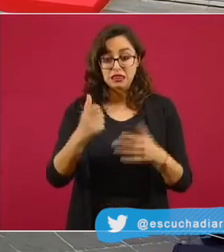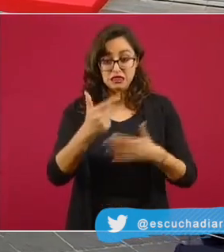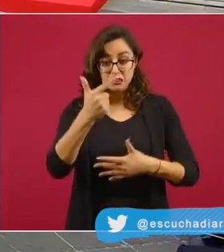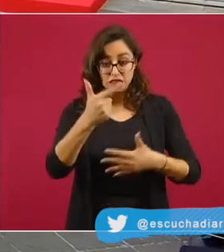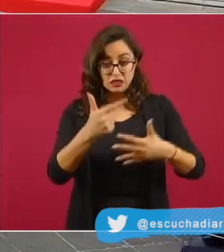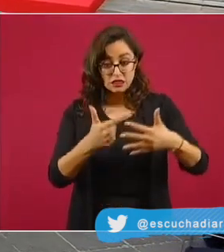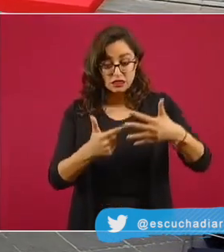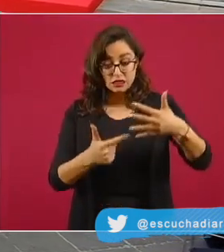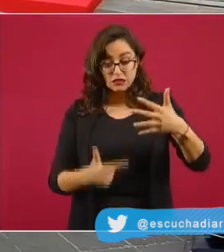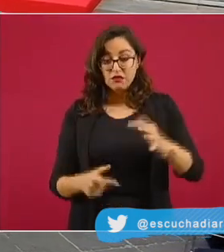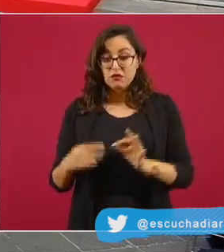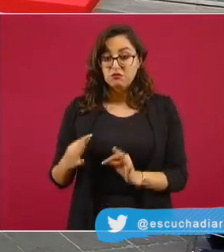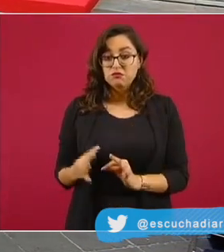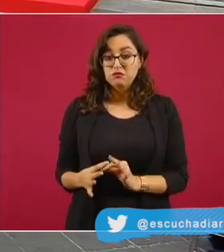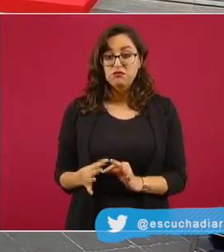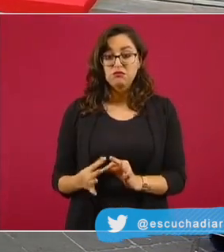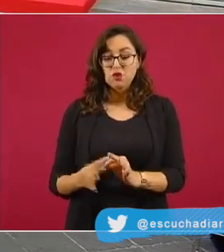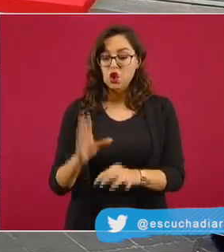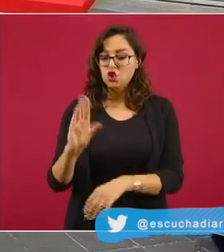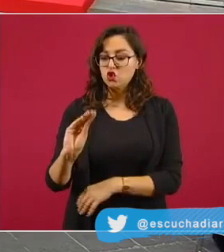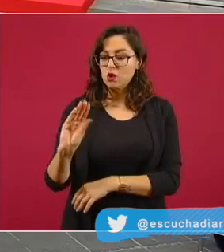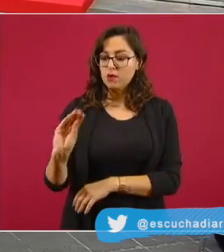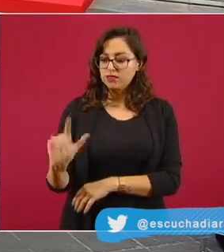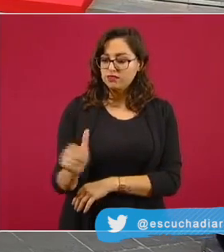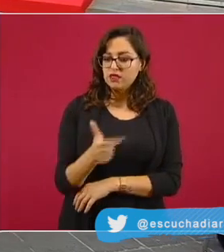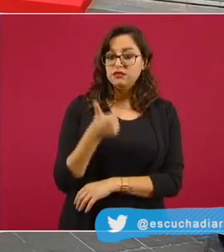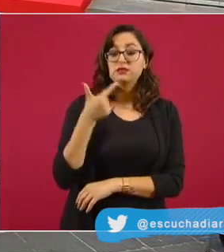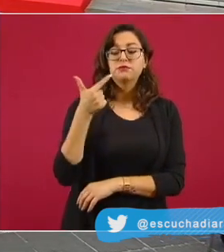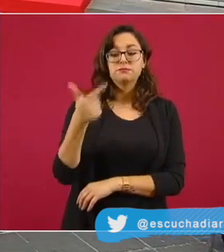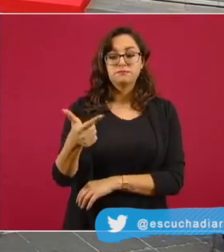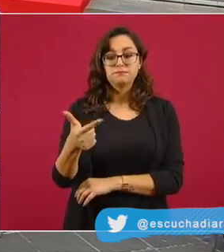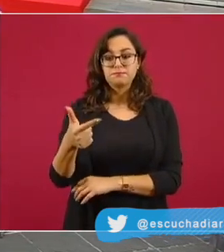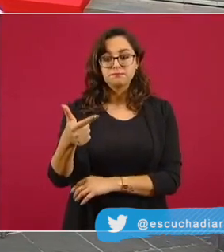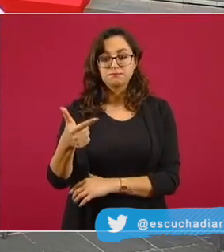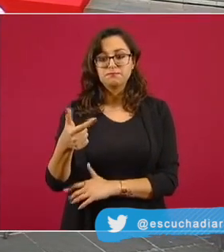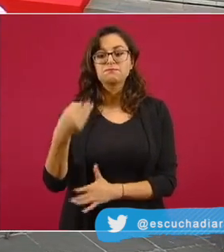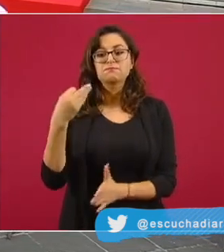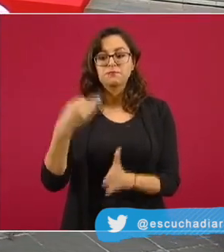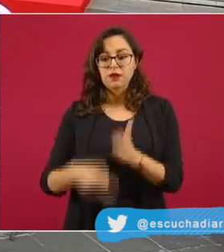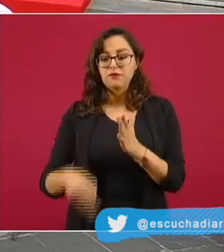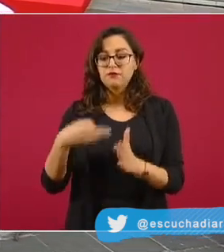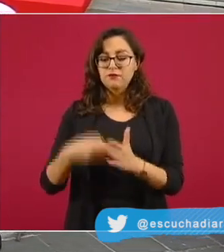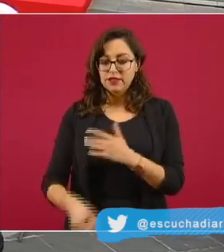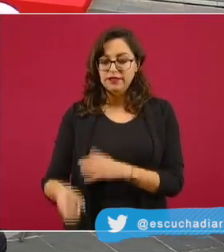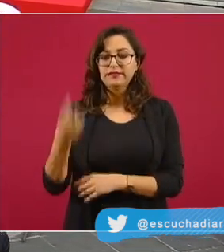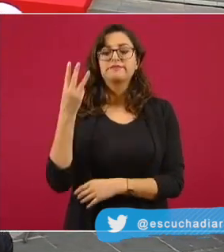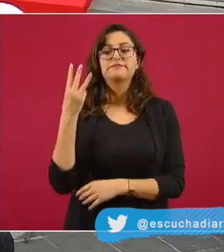hemos cumplido 97. Solo están pendientes o en proceso 3: